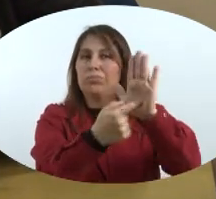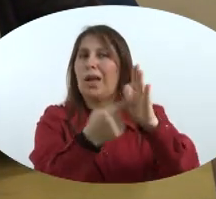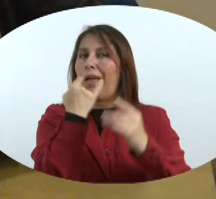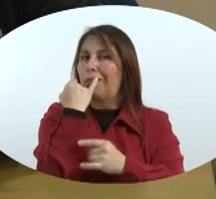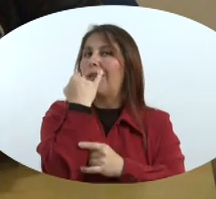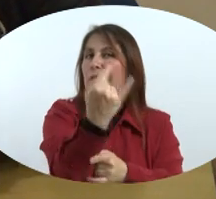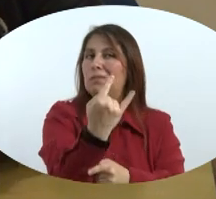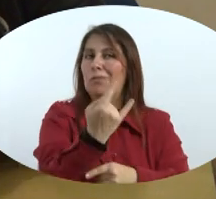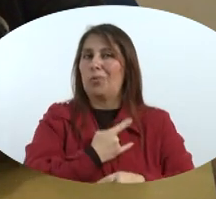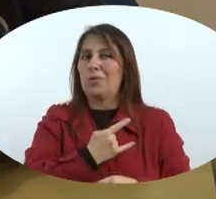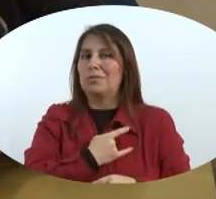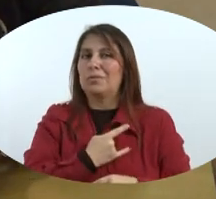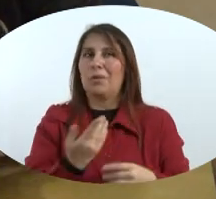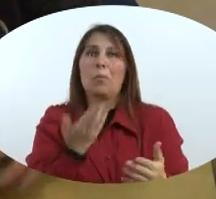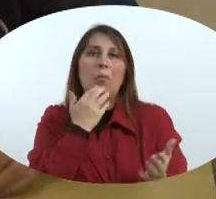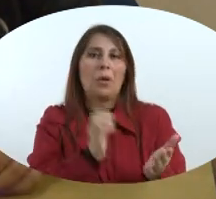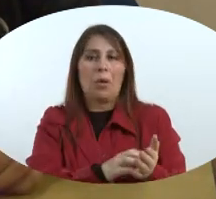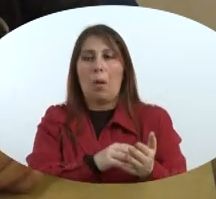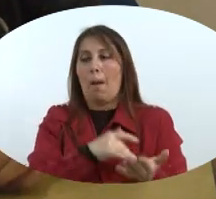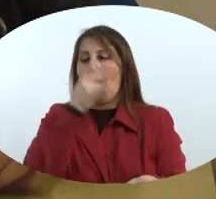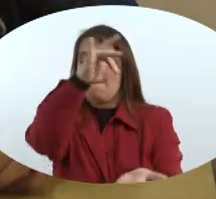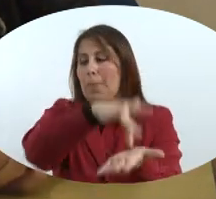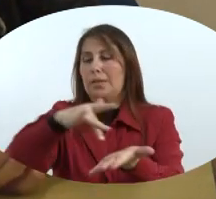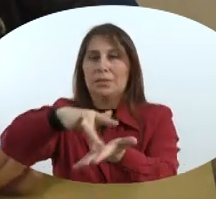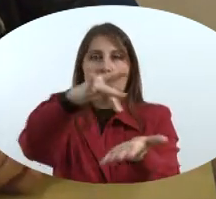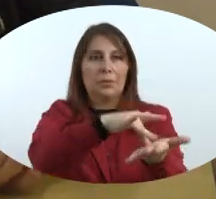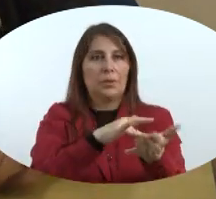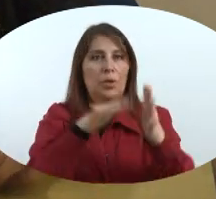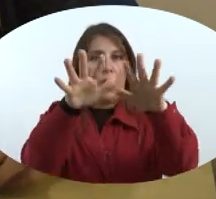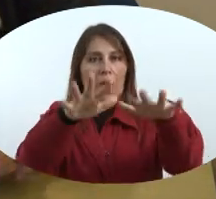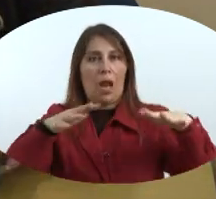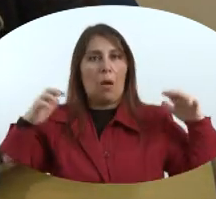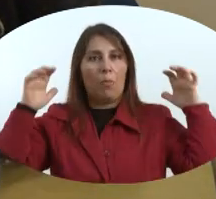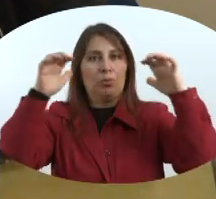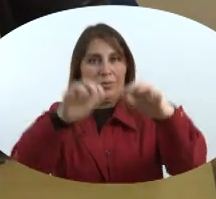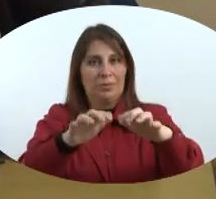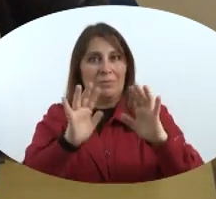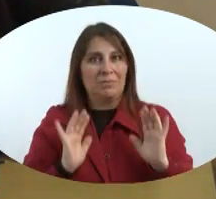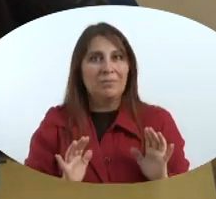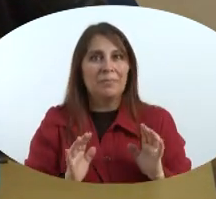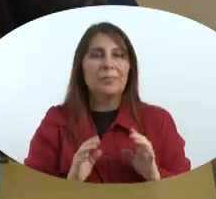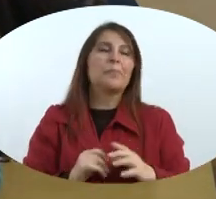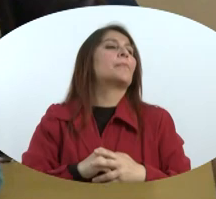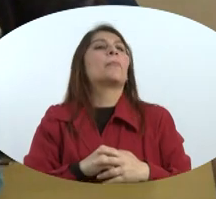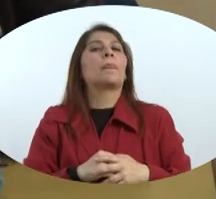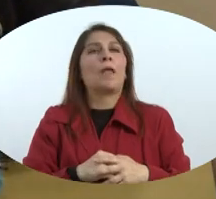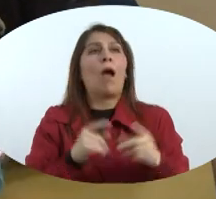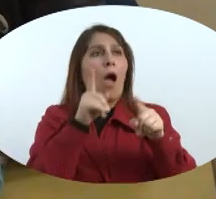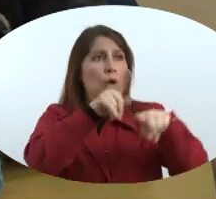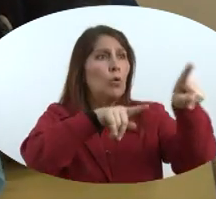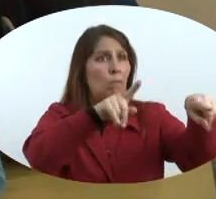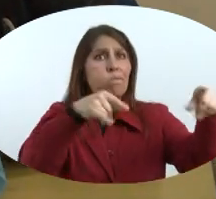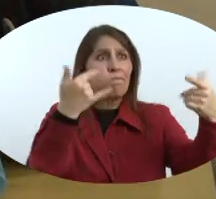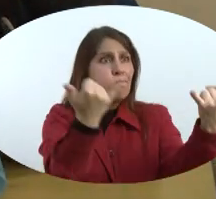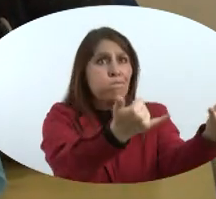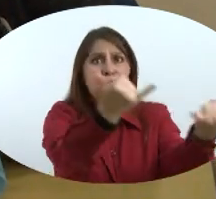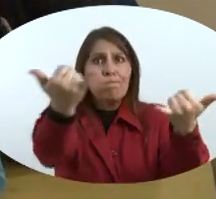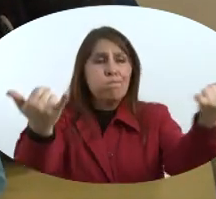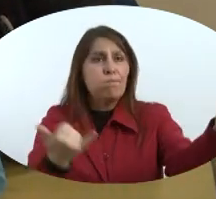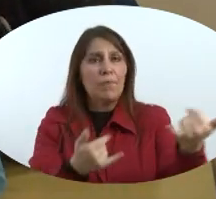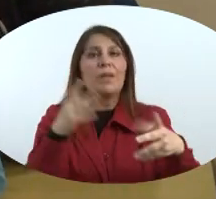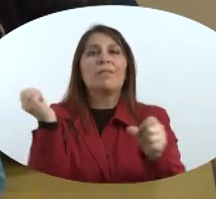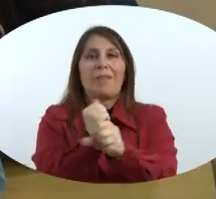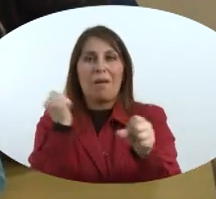también los intereses de la universidad la participación dentro de la mesa multi estamentaria que aquí que porque varias personas que están en el público estuvieron ahí